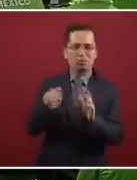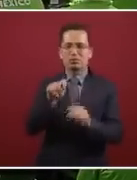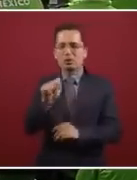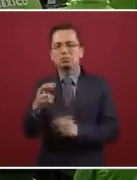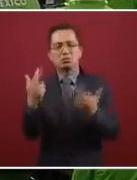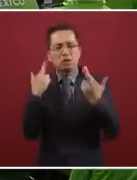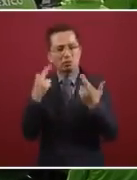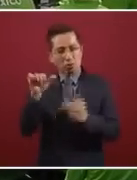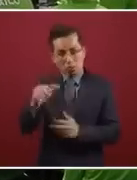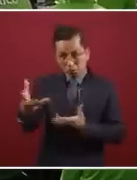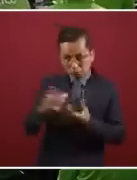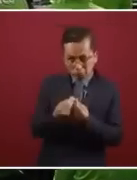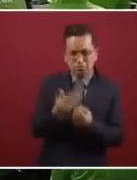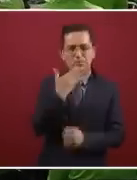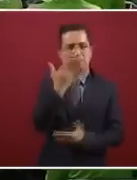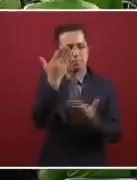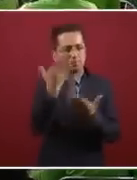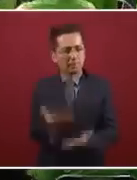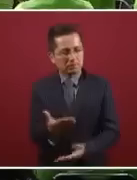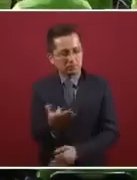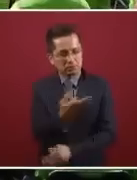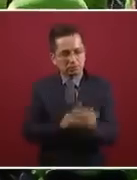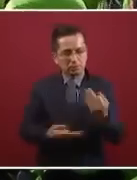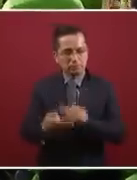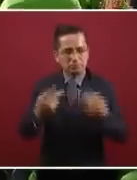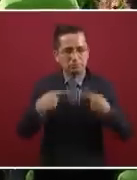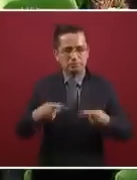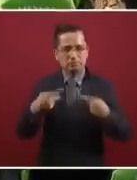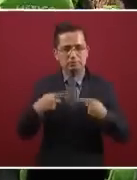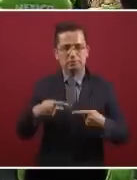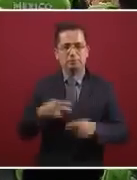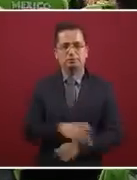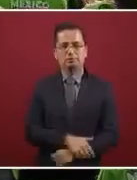Sean todos ustedes bienvenidos.